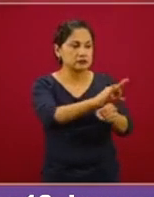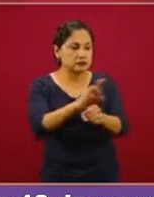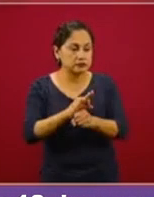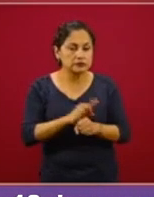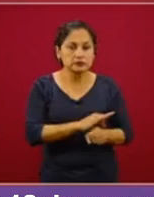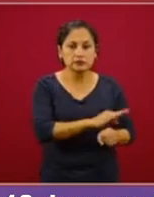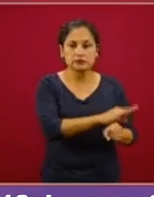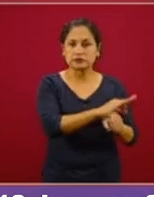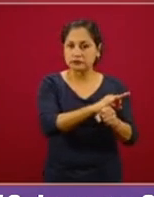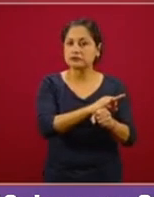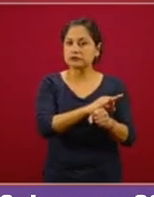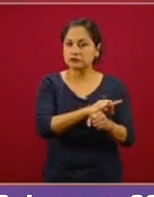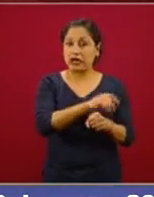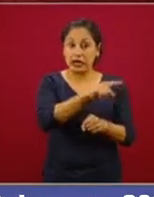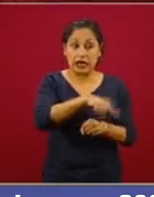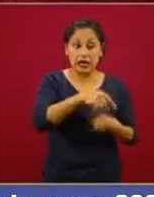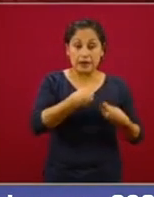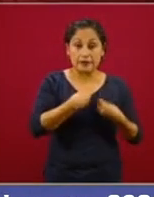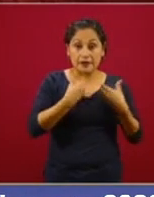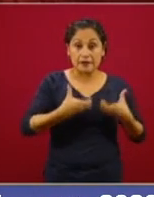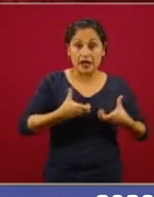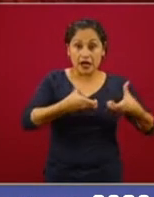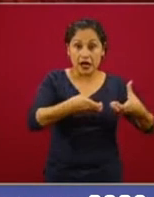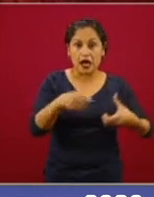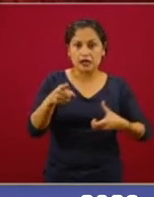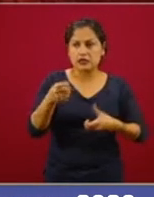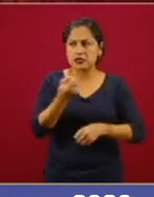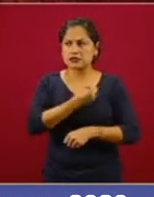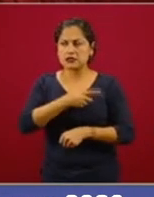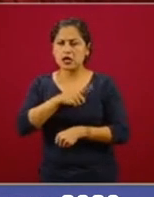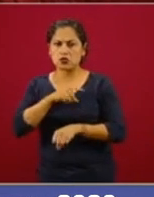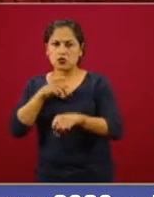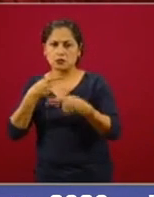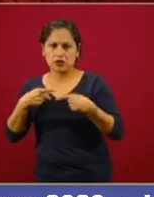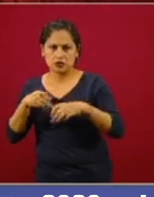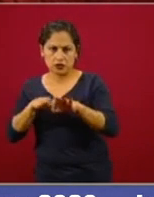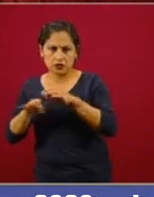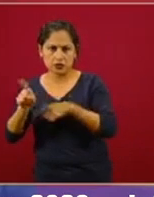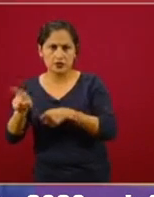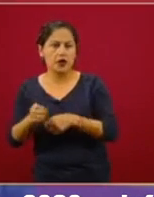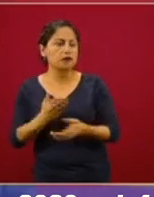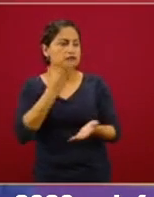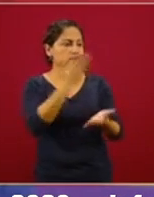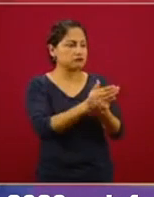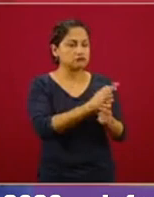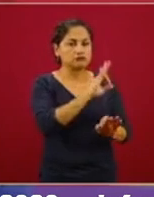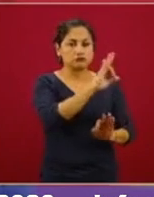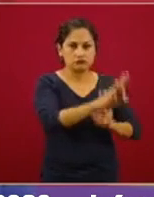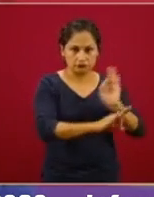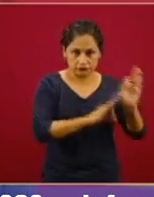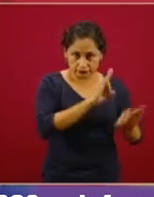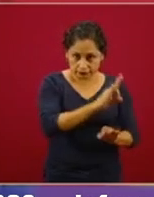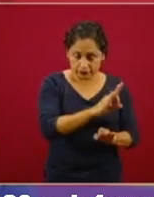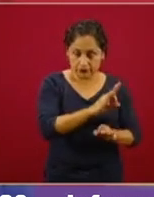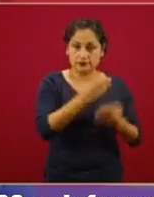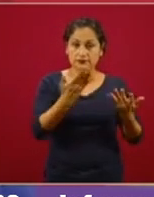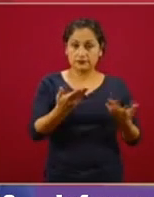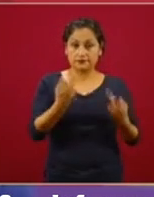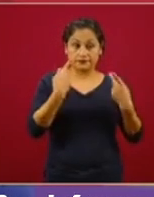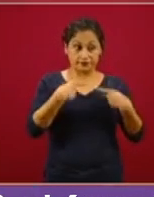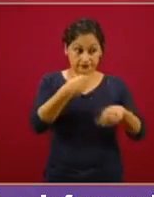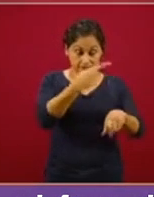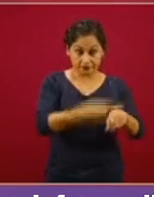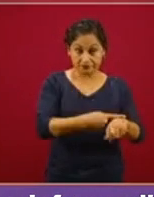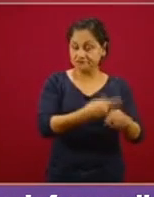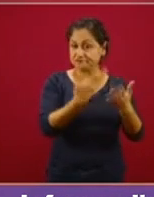viven en situación de calle, no representan una mayoría de las personas enfermas, y hemos tenido ambas